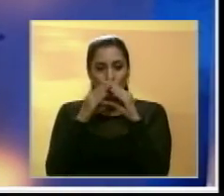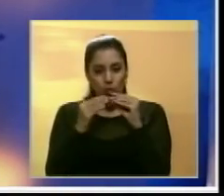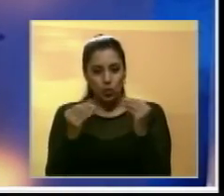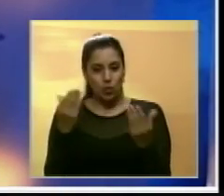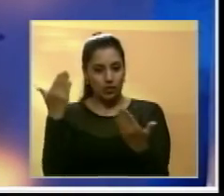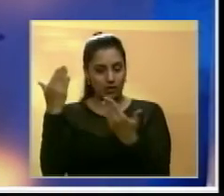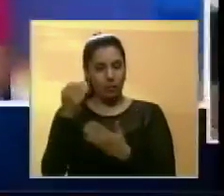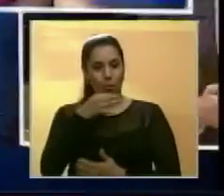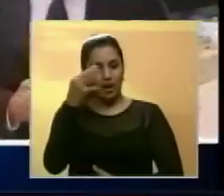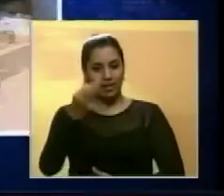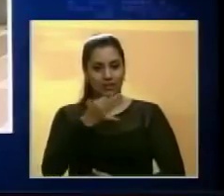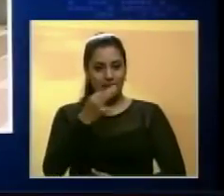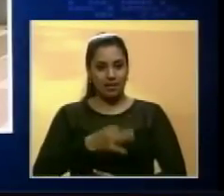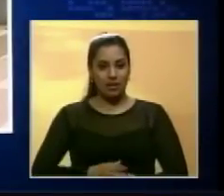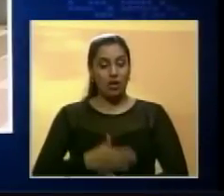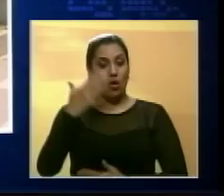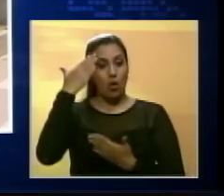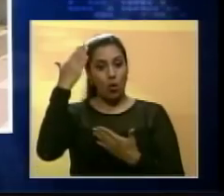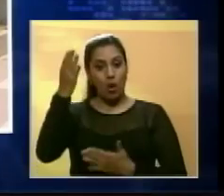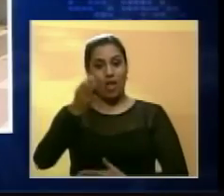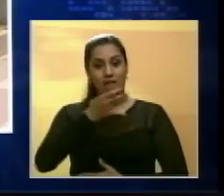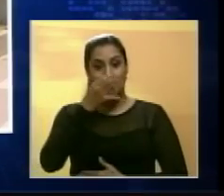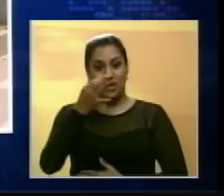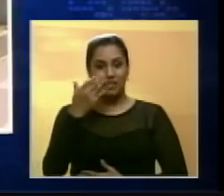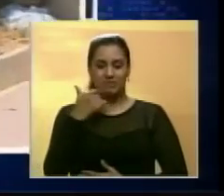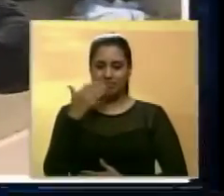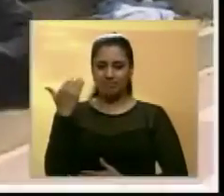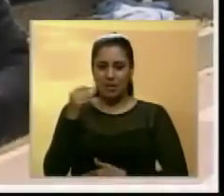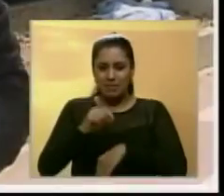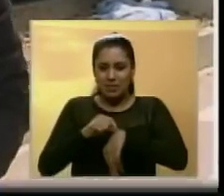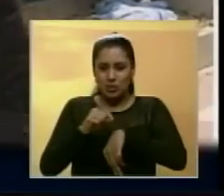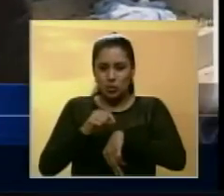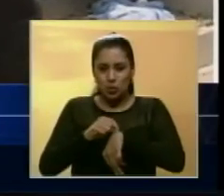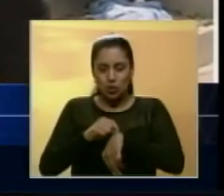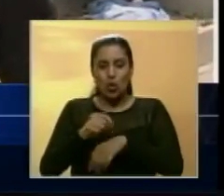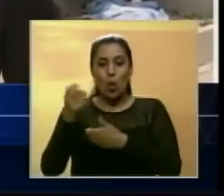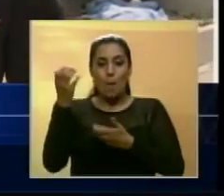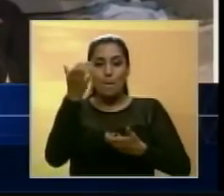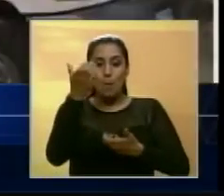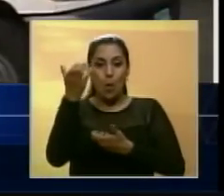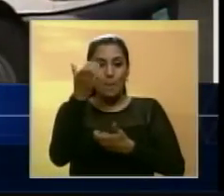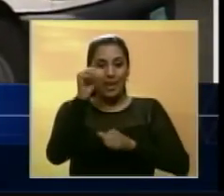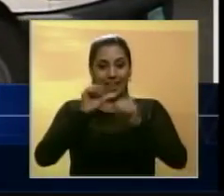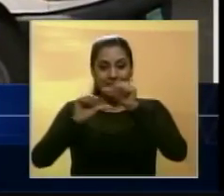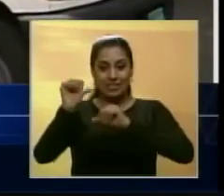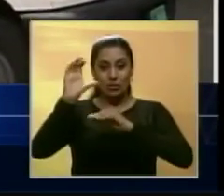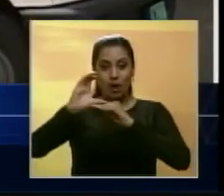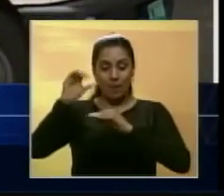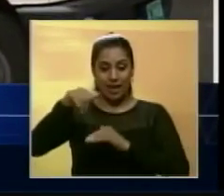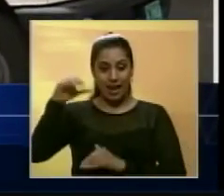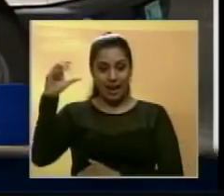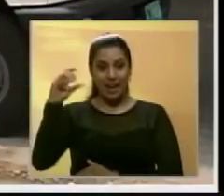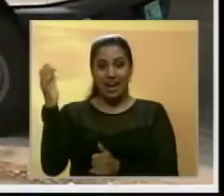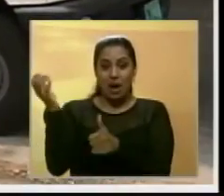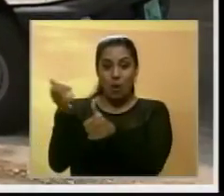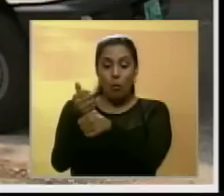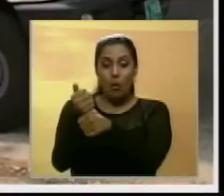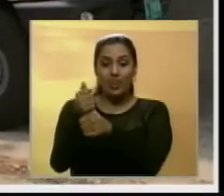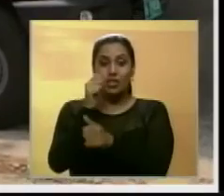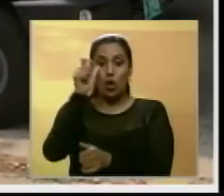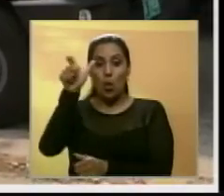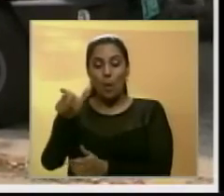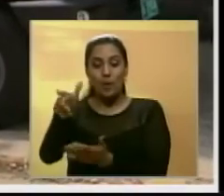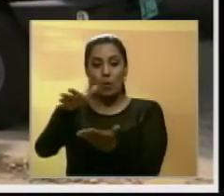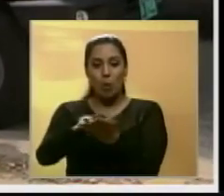detalles. Adelante, Euclides, buenas tardes. Hola, buenas tardes. Hace pocos minutos los bomberos del Distrito Capital hallaron el